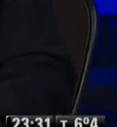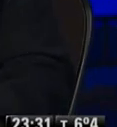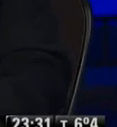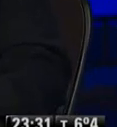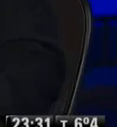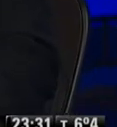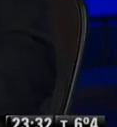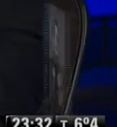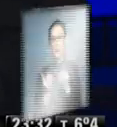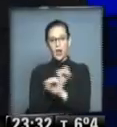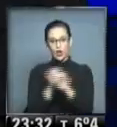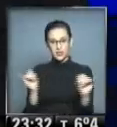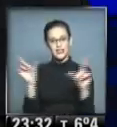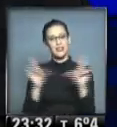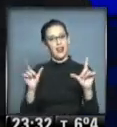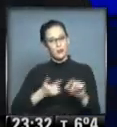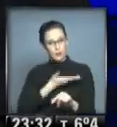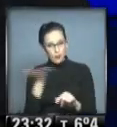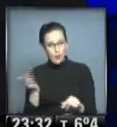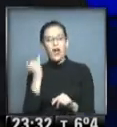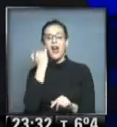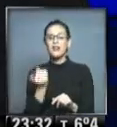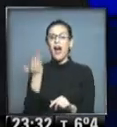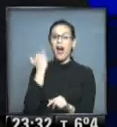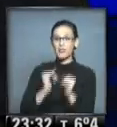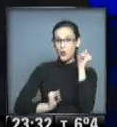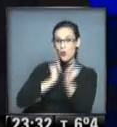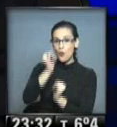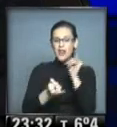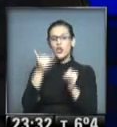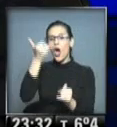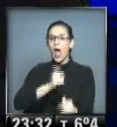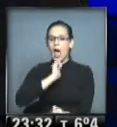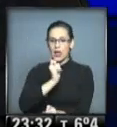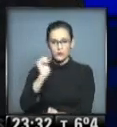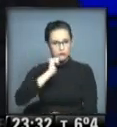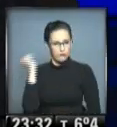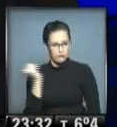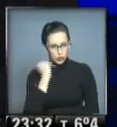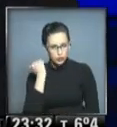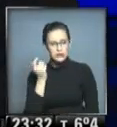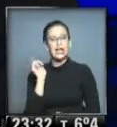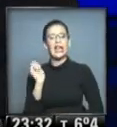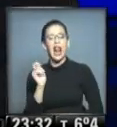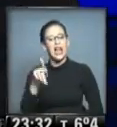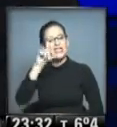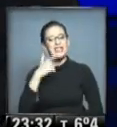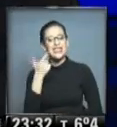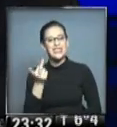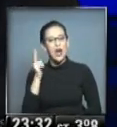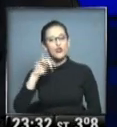Segundo bloque de este resumen de noticias de la televisión pública. Como les anticipaba, hoy tenemos entrevista. Está aquí a mi lado César